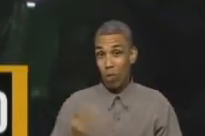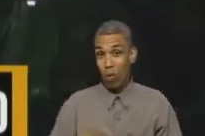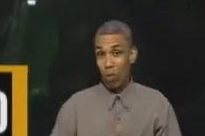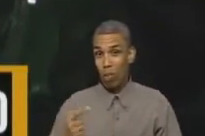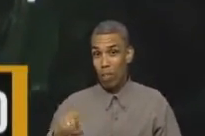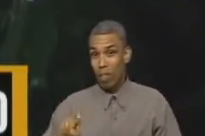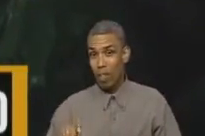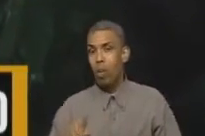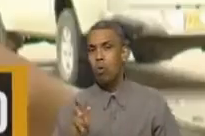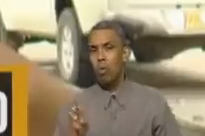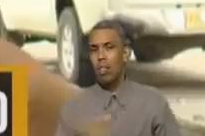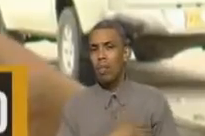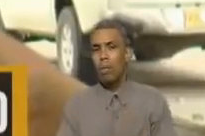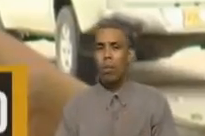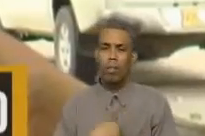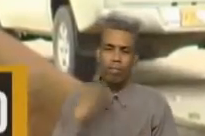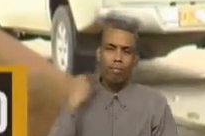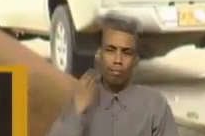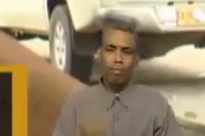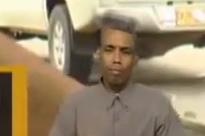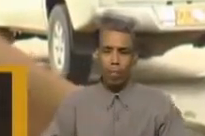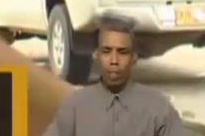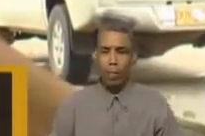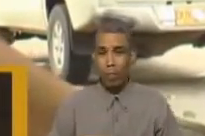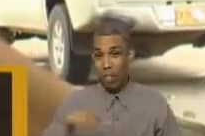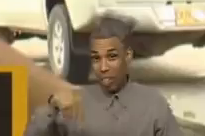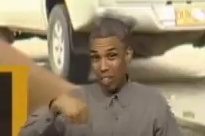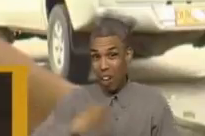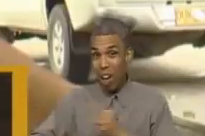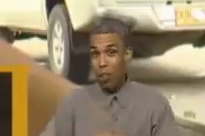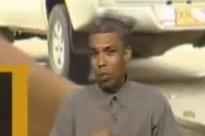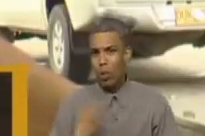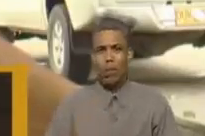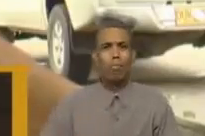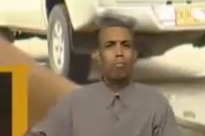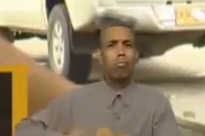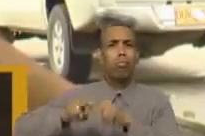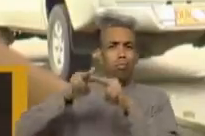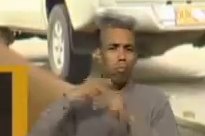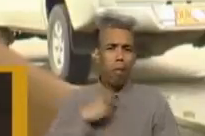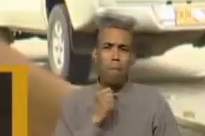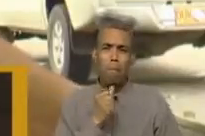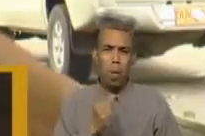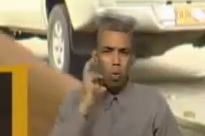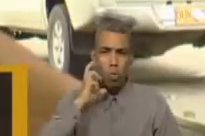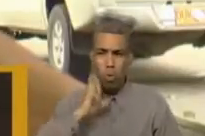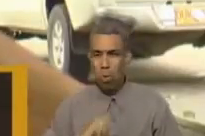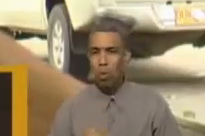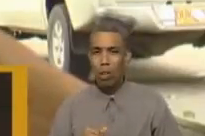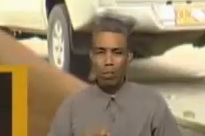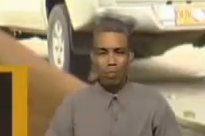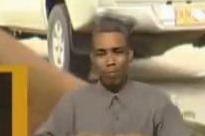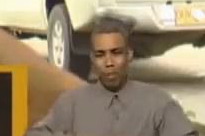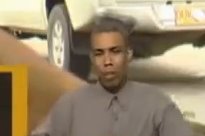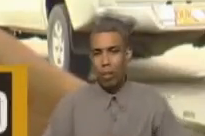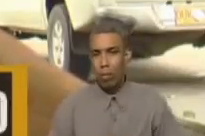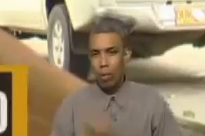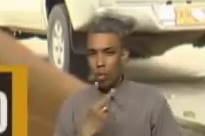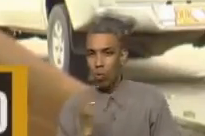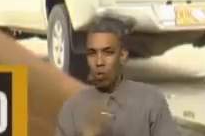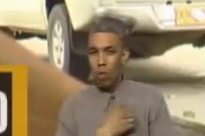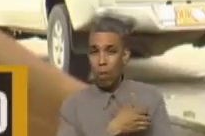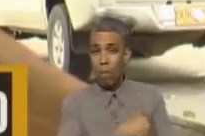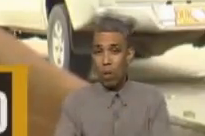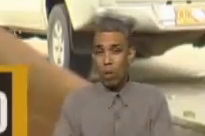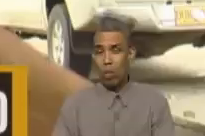lo que va corrido de este año. El hurto y vandalismo continuado contra la infraestructura del alumbrado que el año pasado se